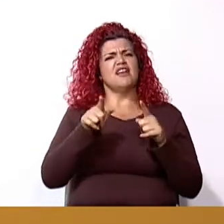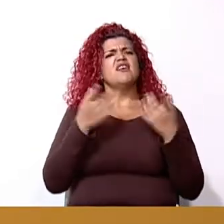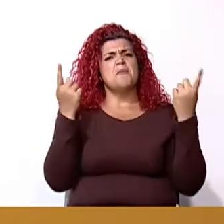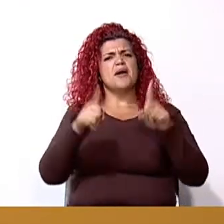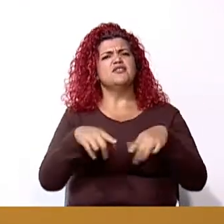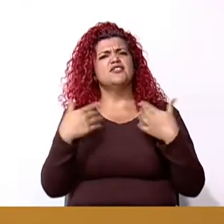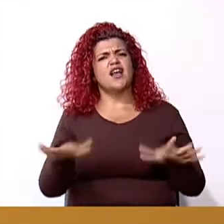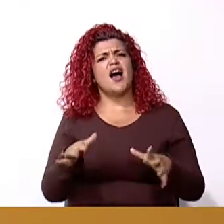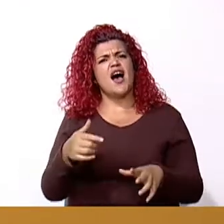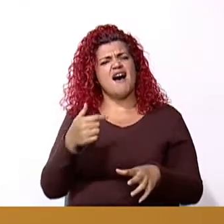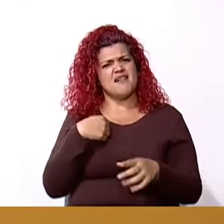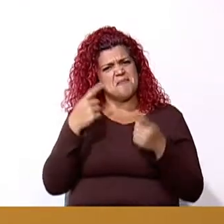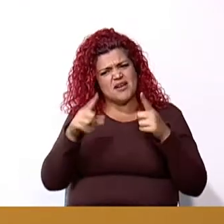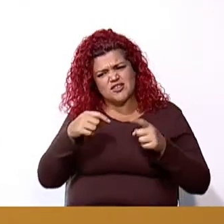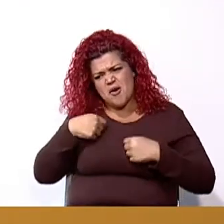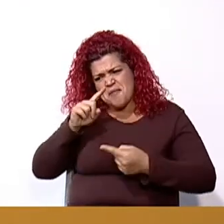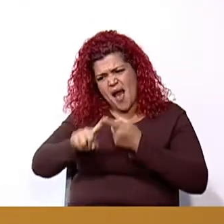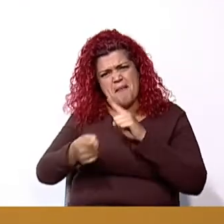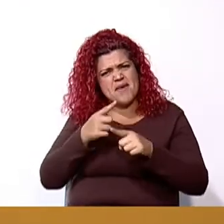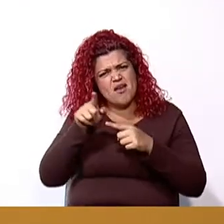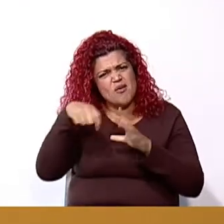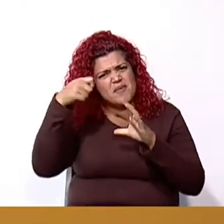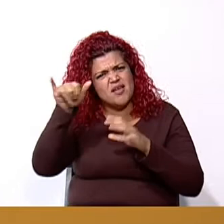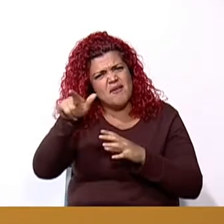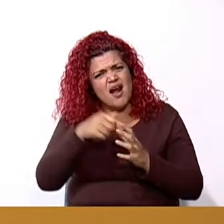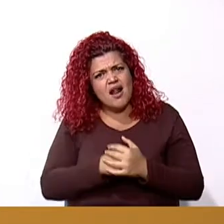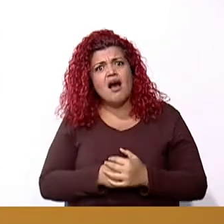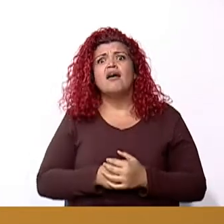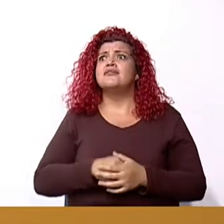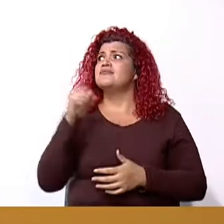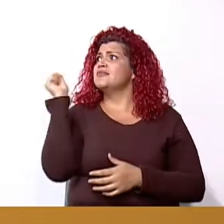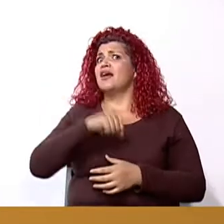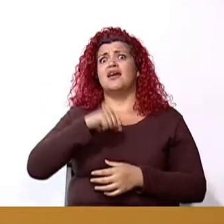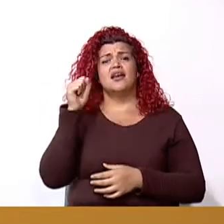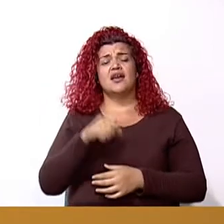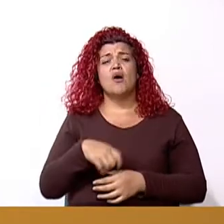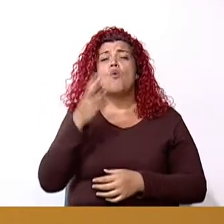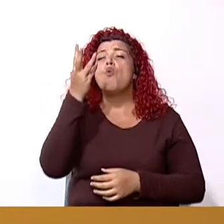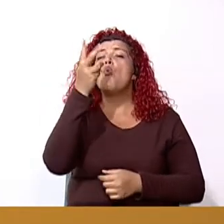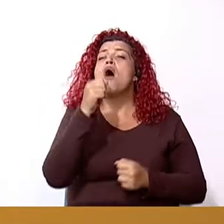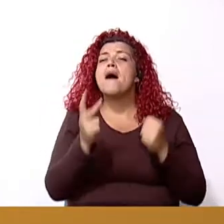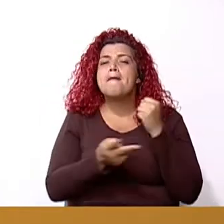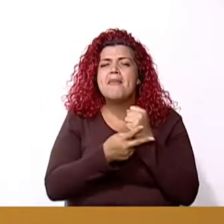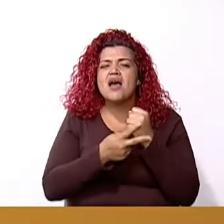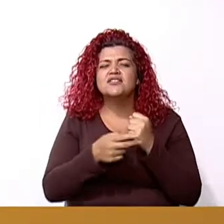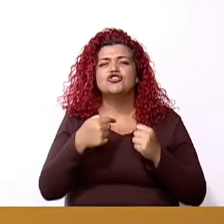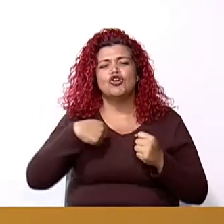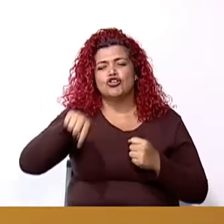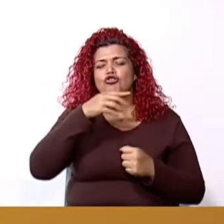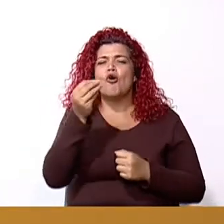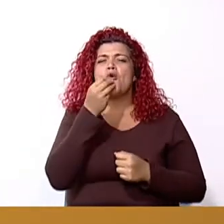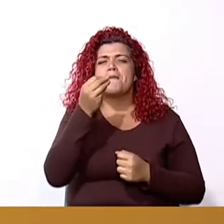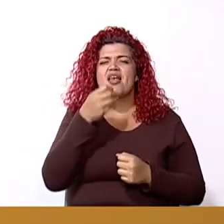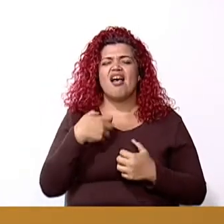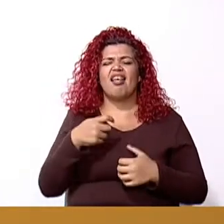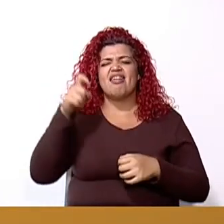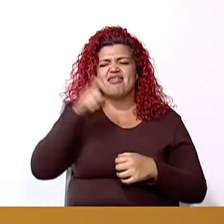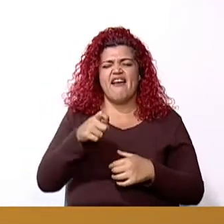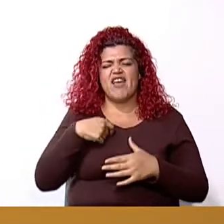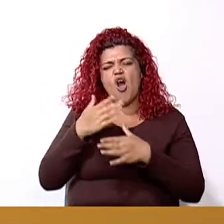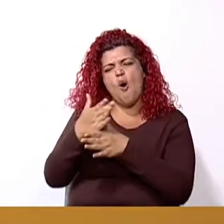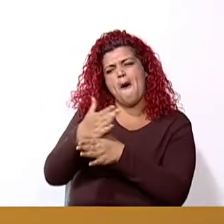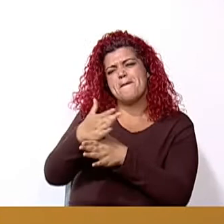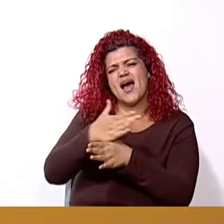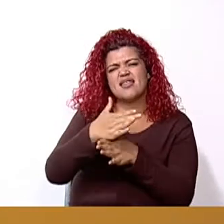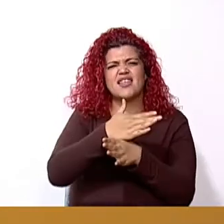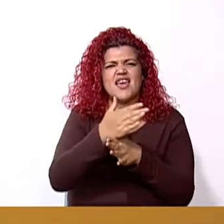pasado lo que le pasó a nuestro amigo de la cápsula? ¡Claro! ¿Cuántas veces tenemos comida y debemos compartirla